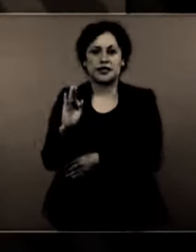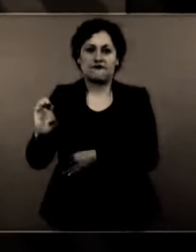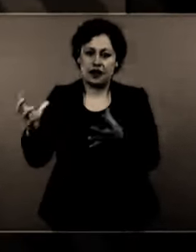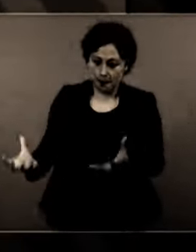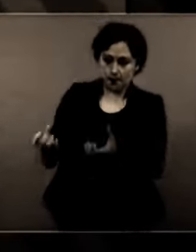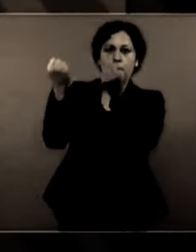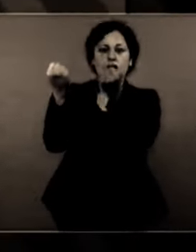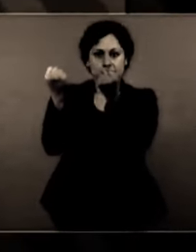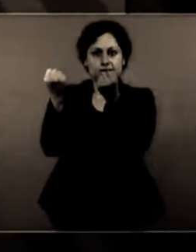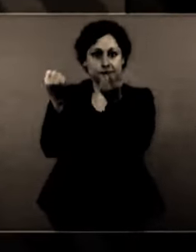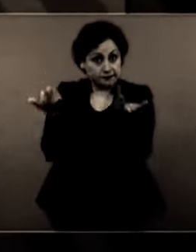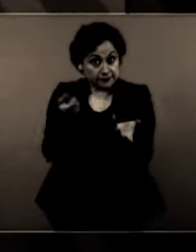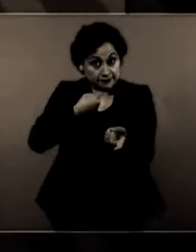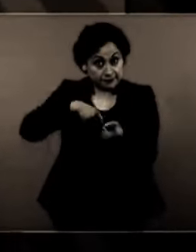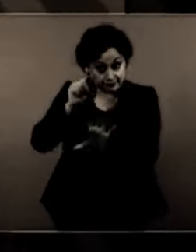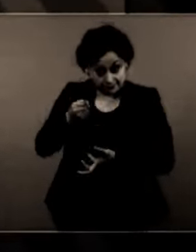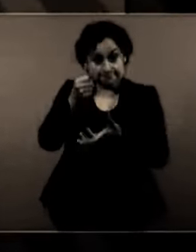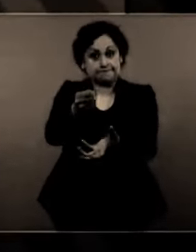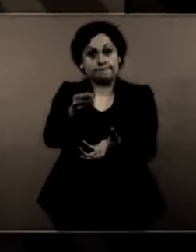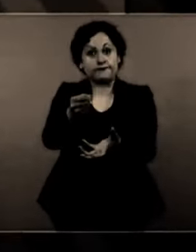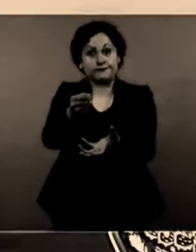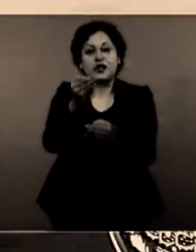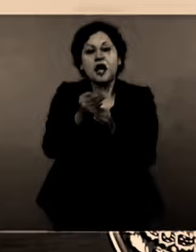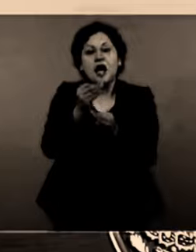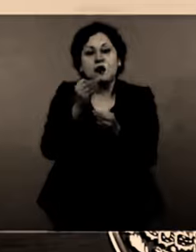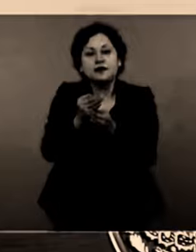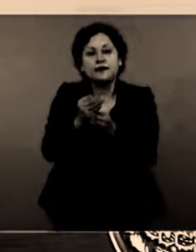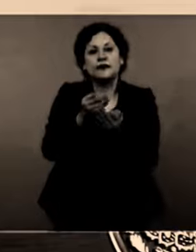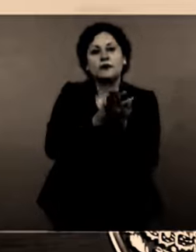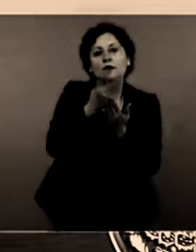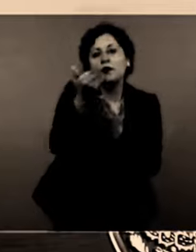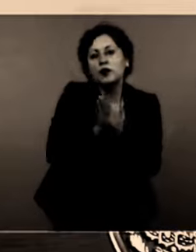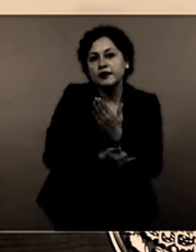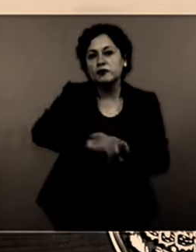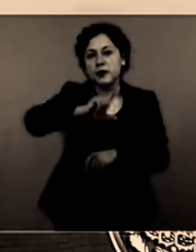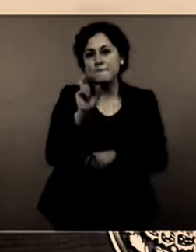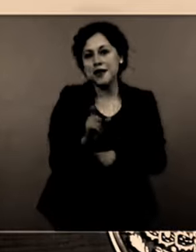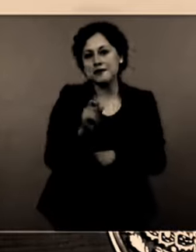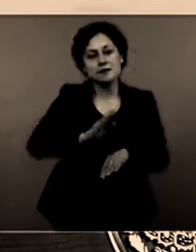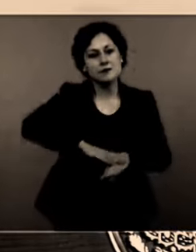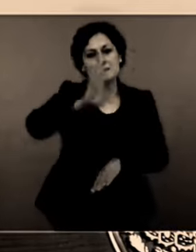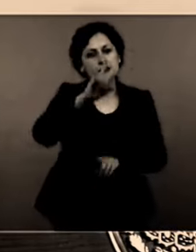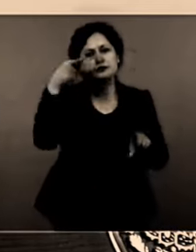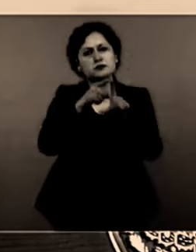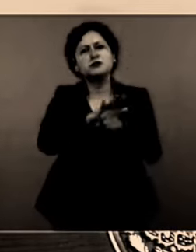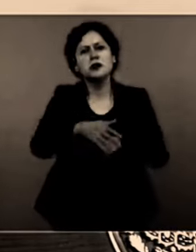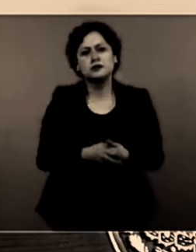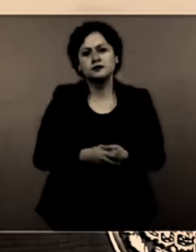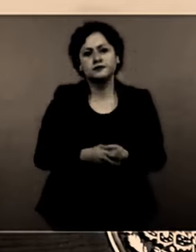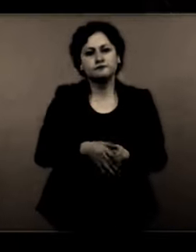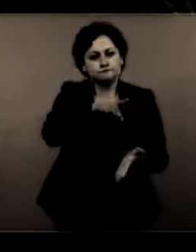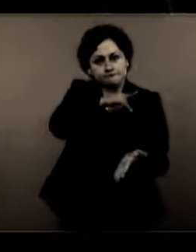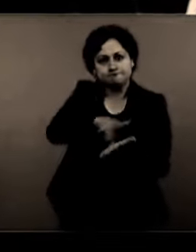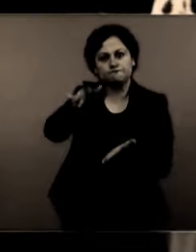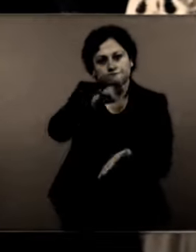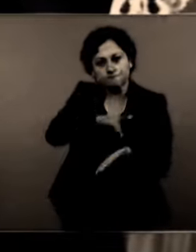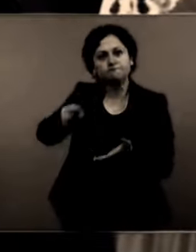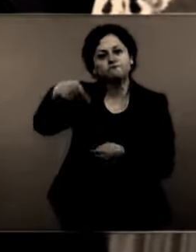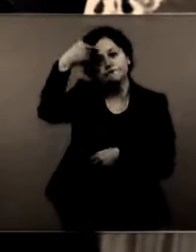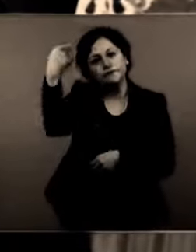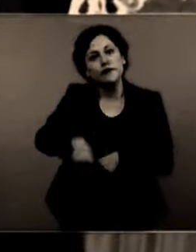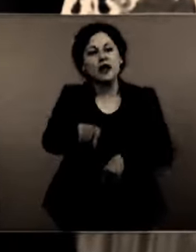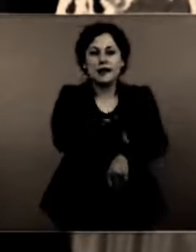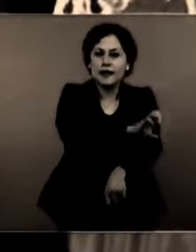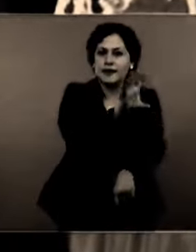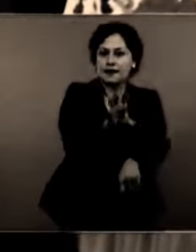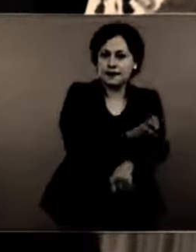Y estamos construyendo, tenemos más de 20 proyectos para fortalecer la generación de energía eléctrica y dejar a la